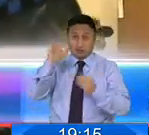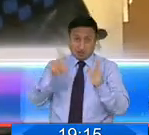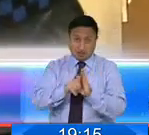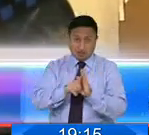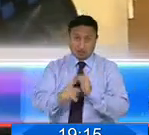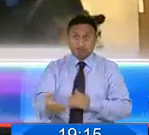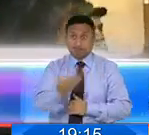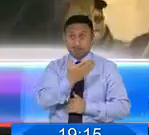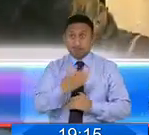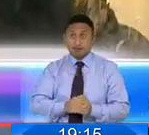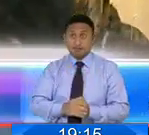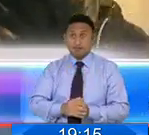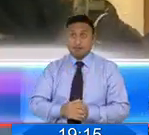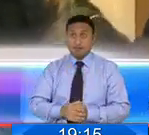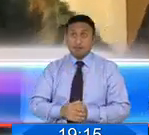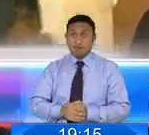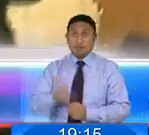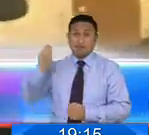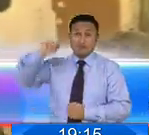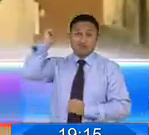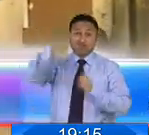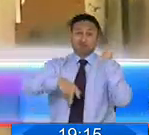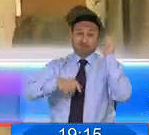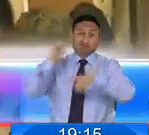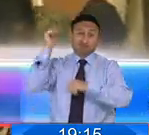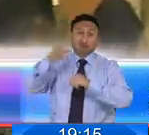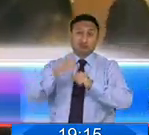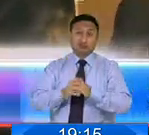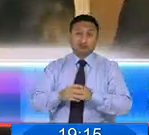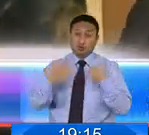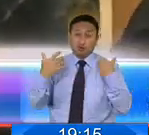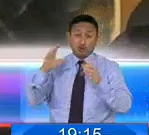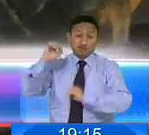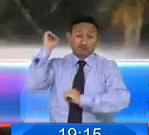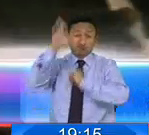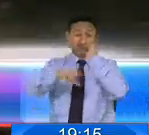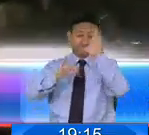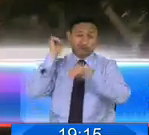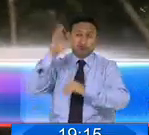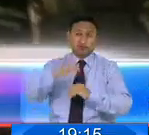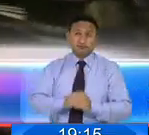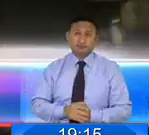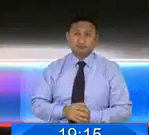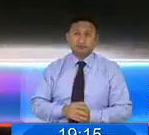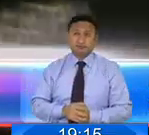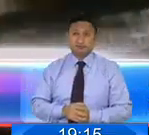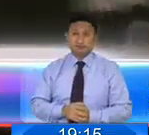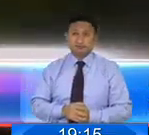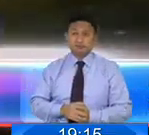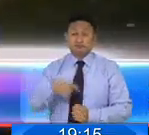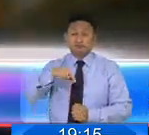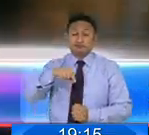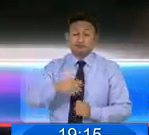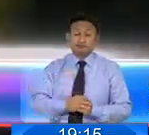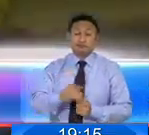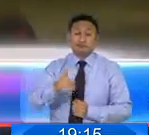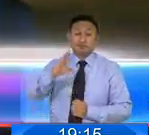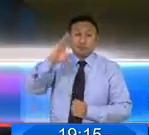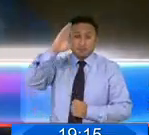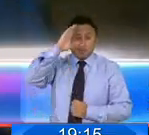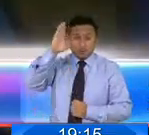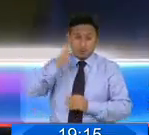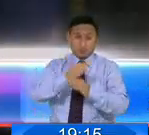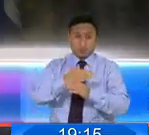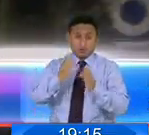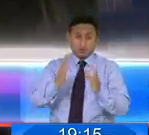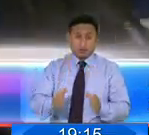clandestina. Tablas, piedras, ollas, macetas y hasta adoquines vuelan por doquier. Artículos que en varios casos llegan a agredir a funcionarios